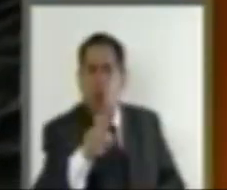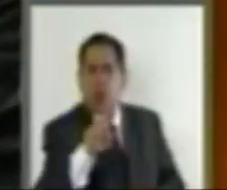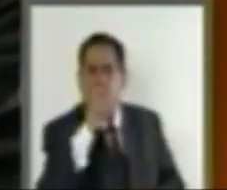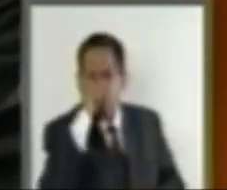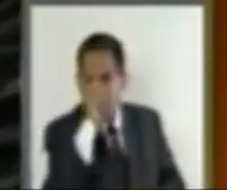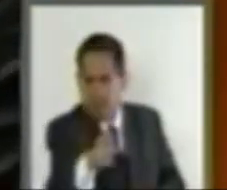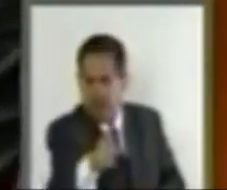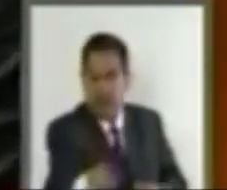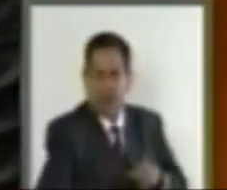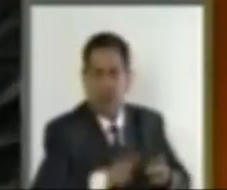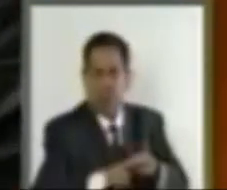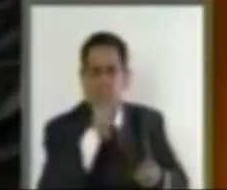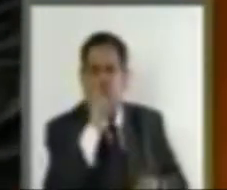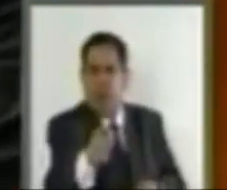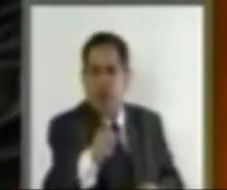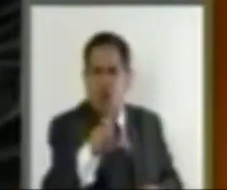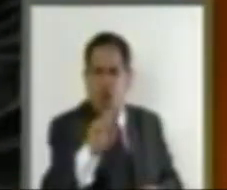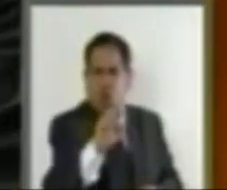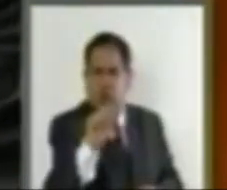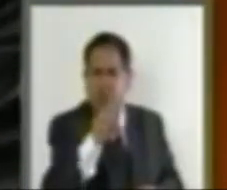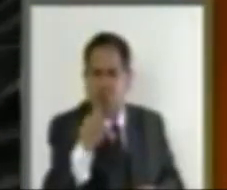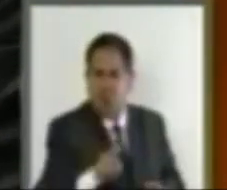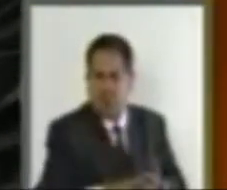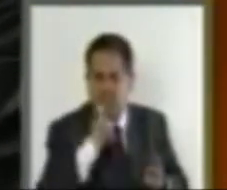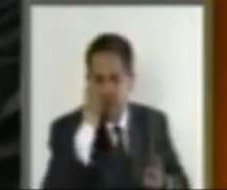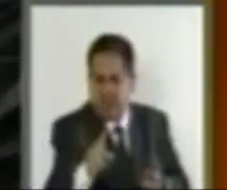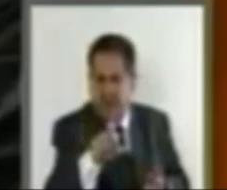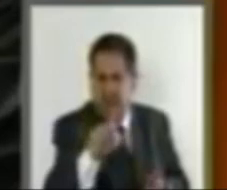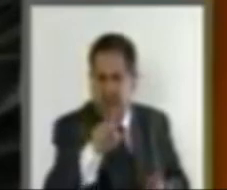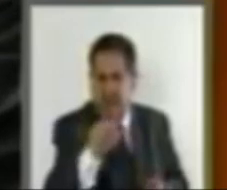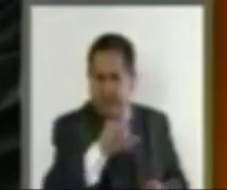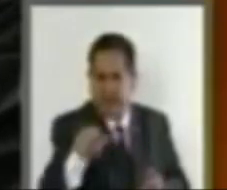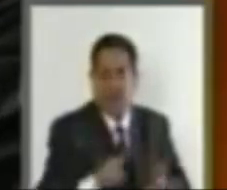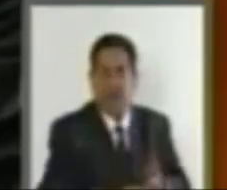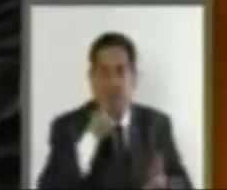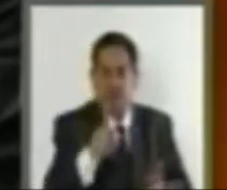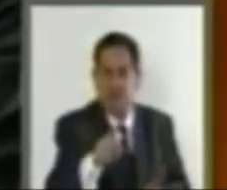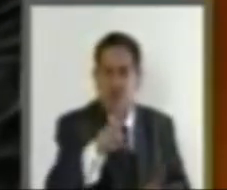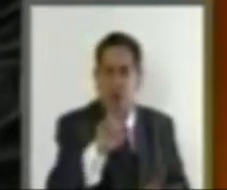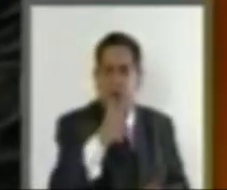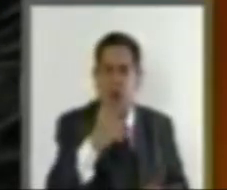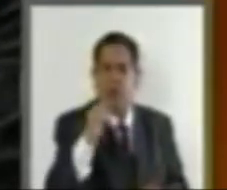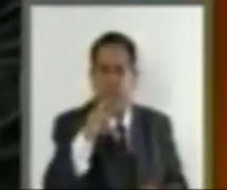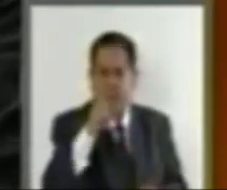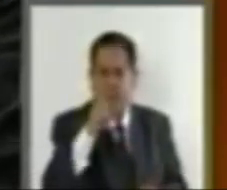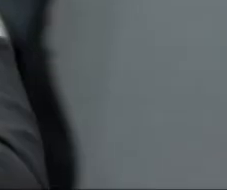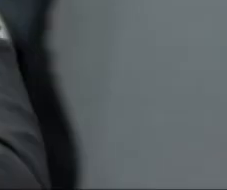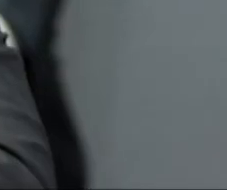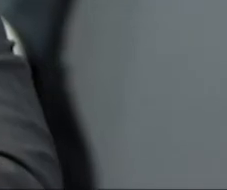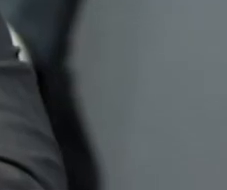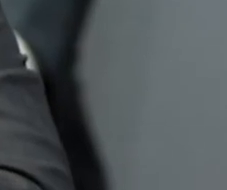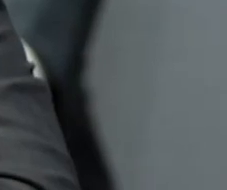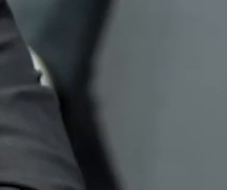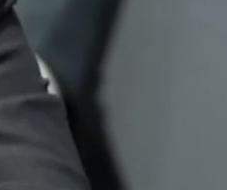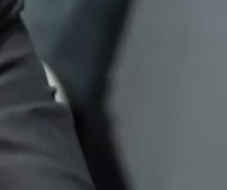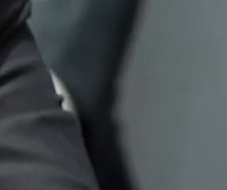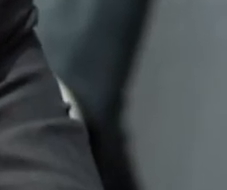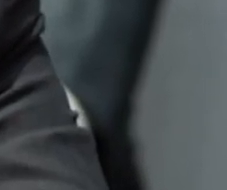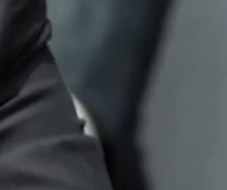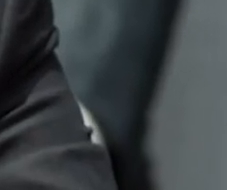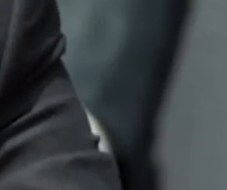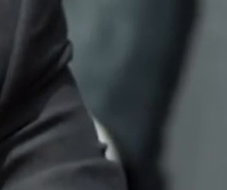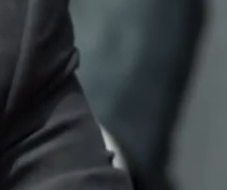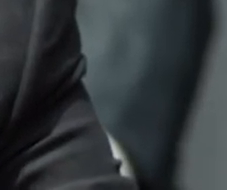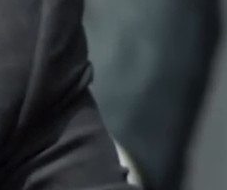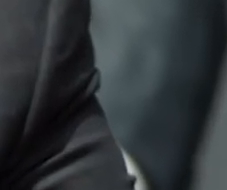a Cervantes en 48 horas, cuando pues no era tema, no estaba en la mesa de discusión, y más que nada,